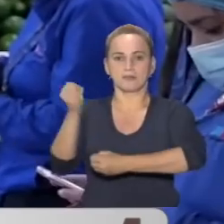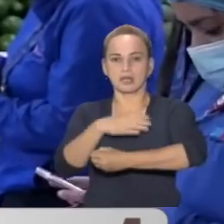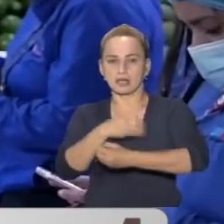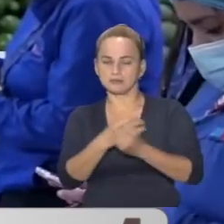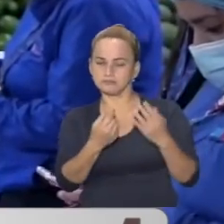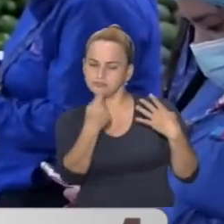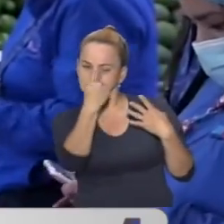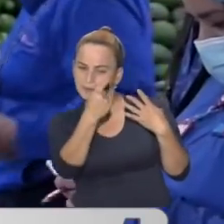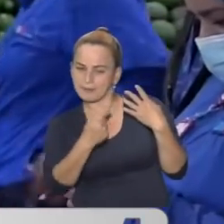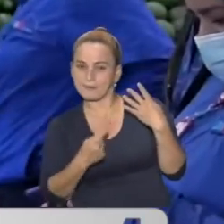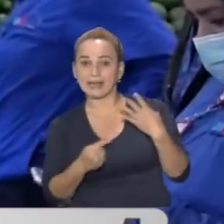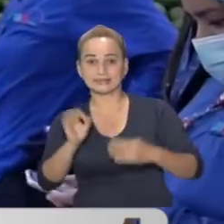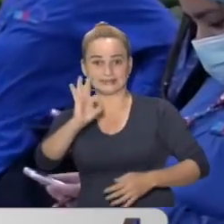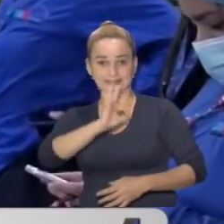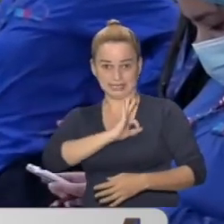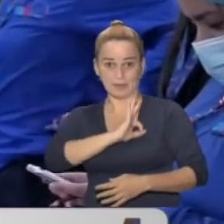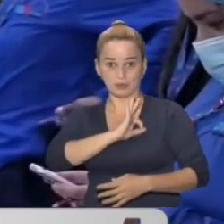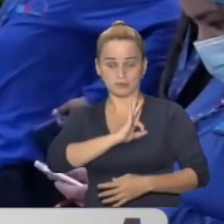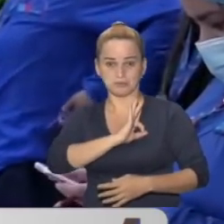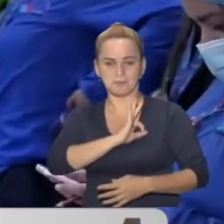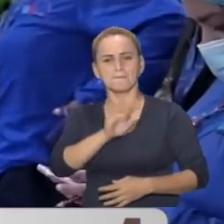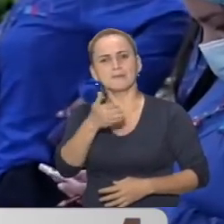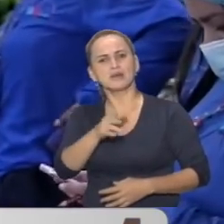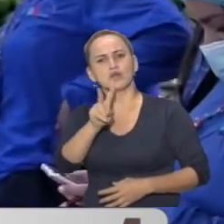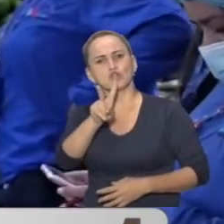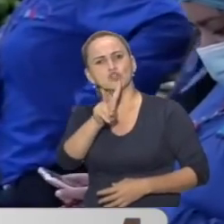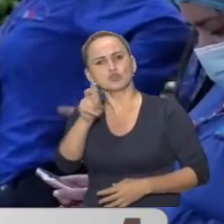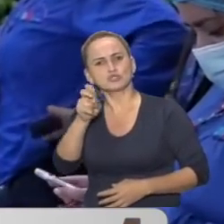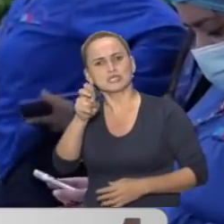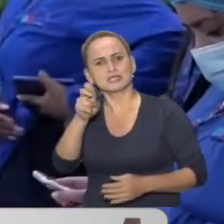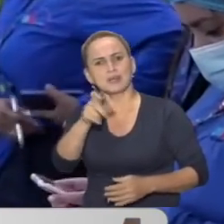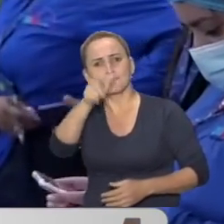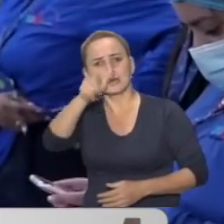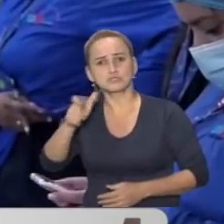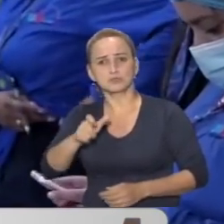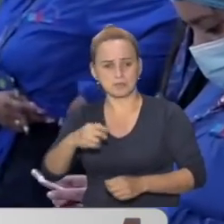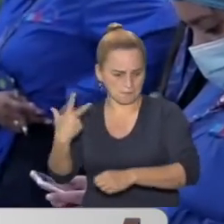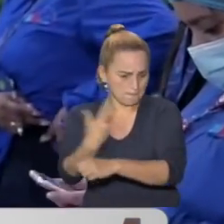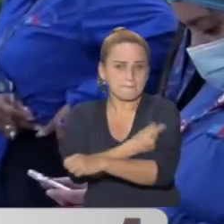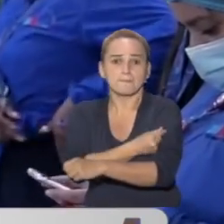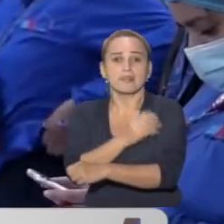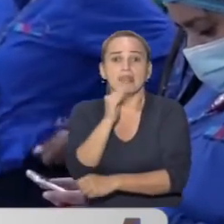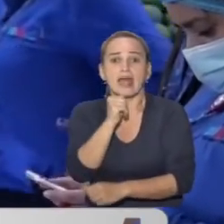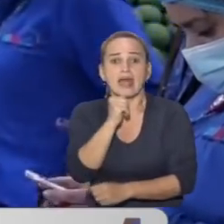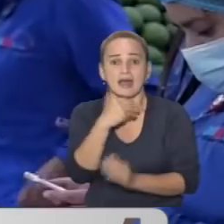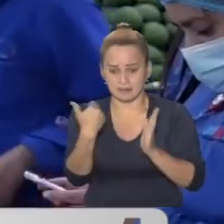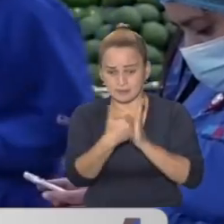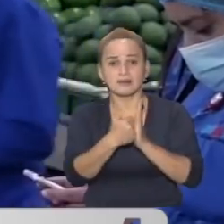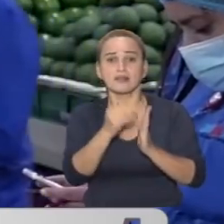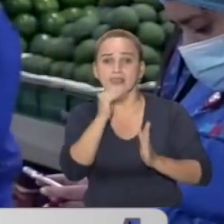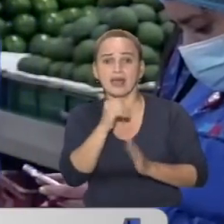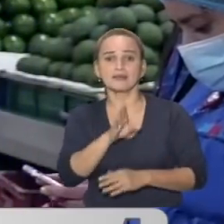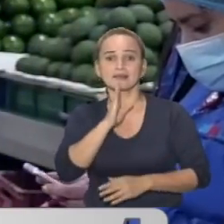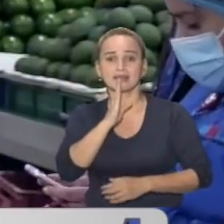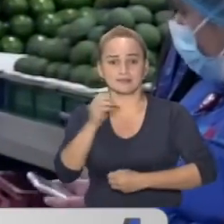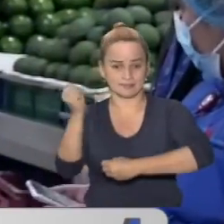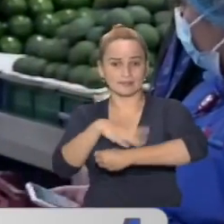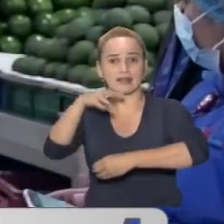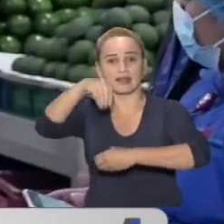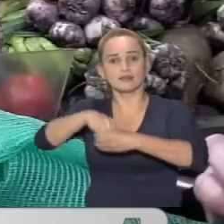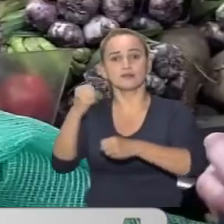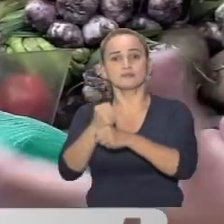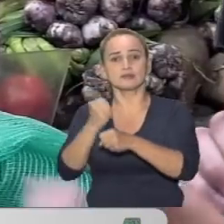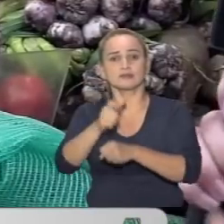censo y el sábado encontramos poco más de 200 personas que están sin vacuna de los trabajadores de Palo